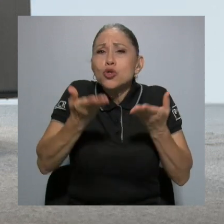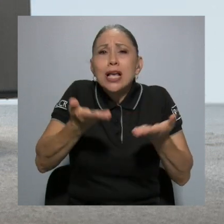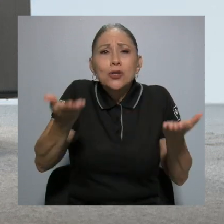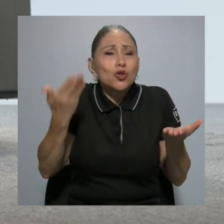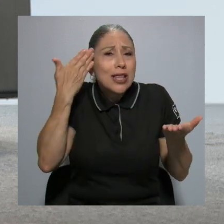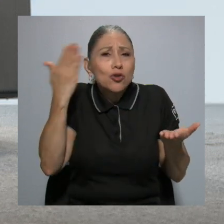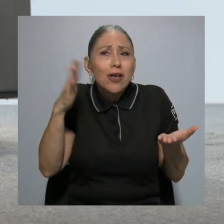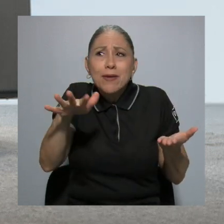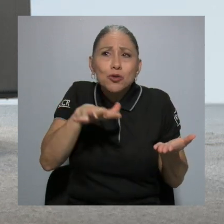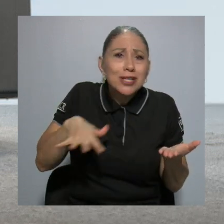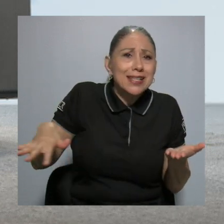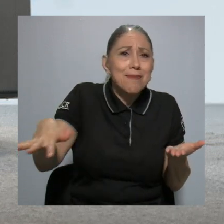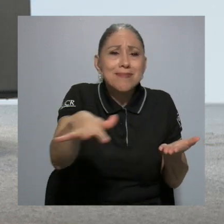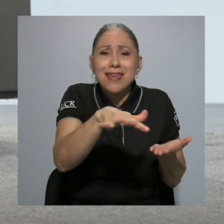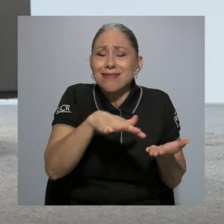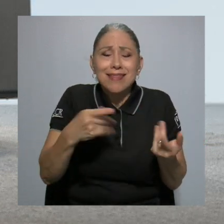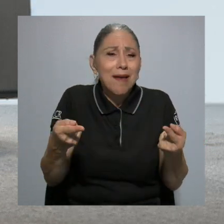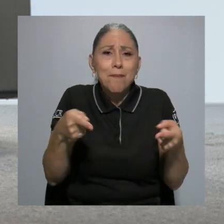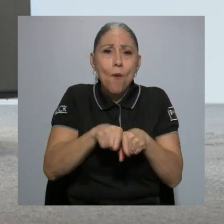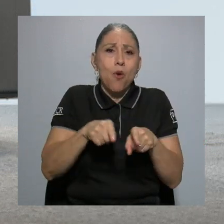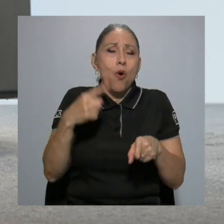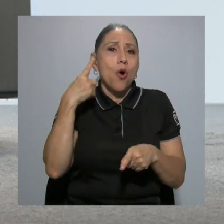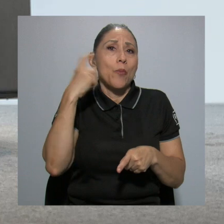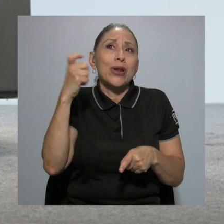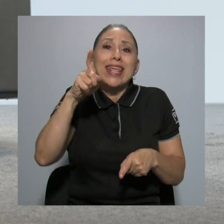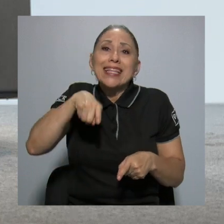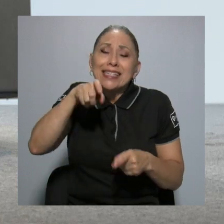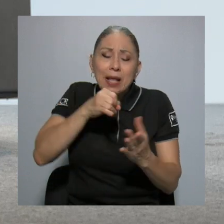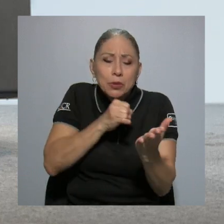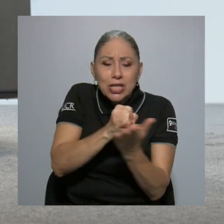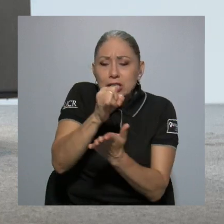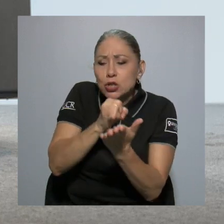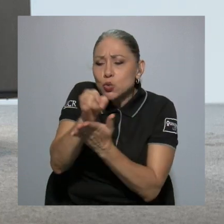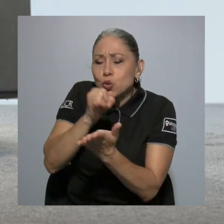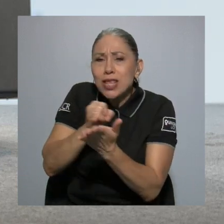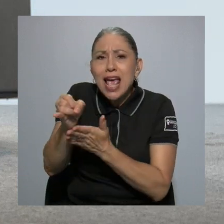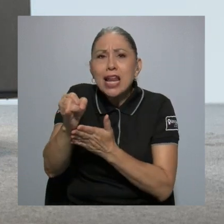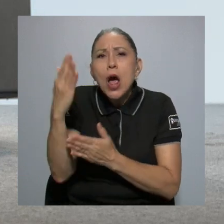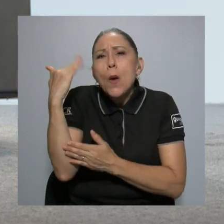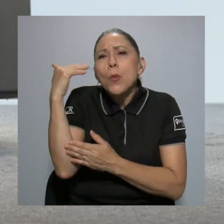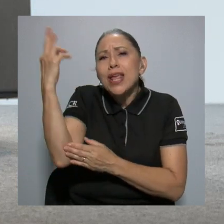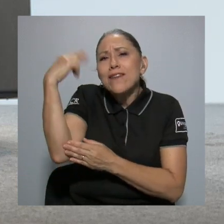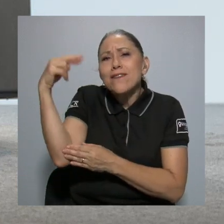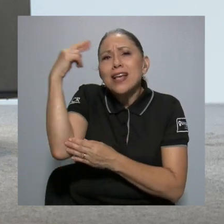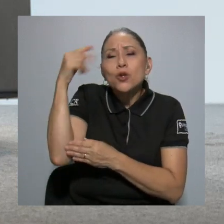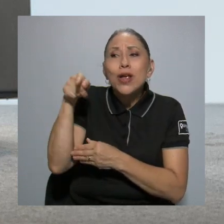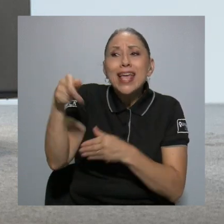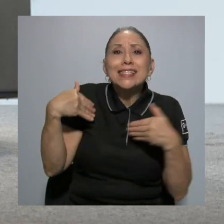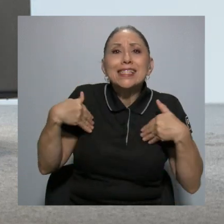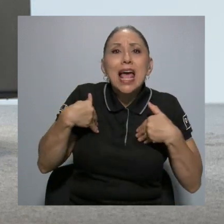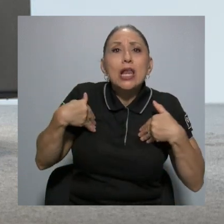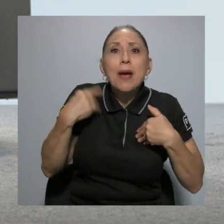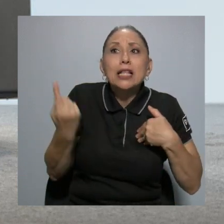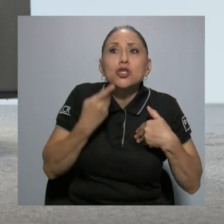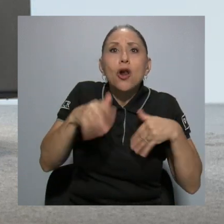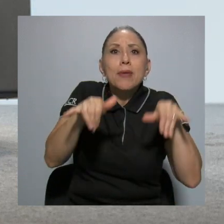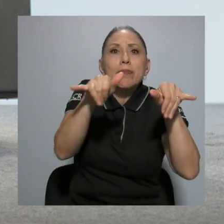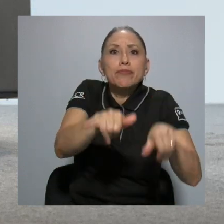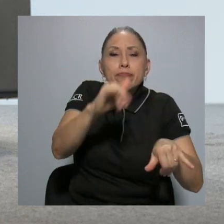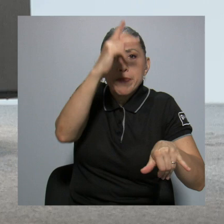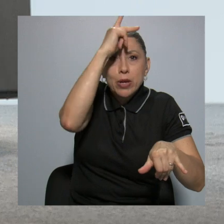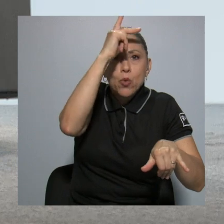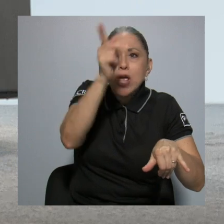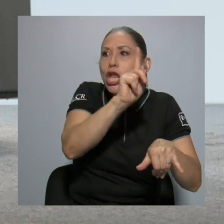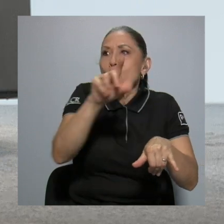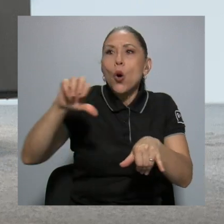muchas cosas de este ambiente tampoco, porque habría que estudiar qué hizo que este animal evolucionara solo en el Perú y no en el resto